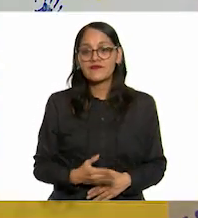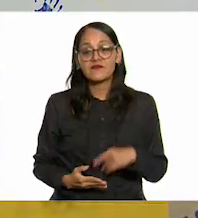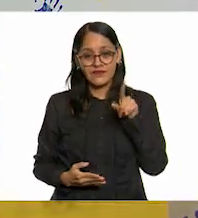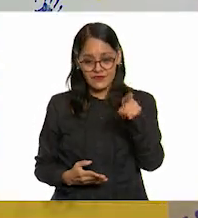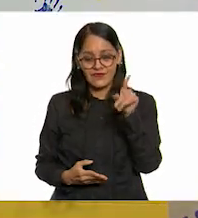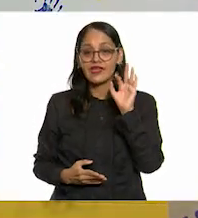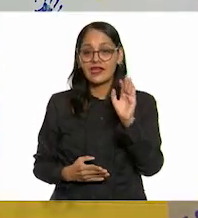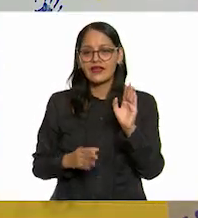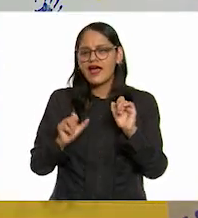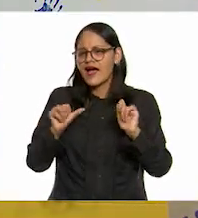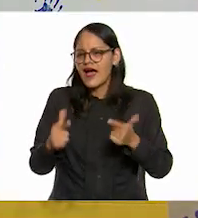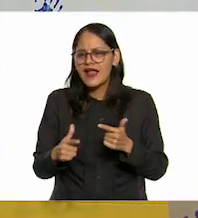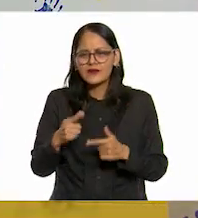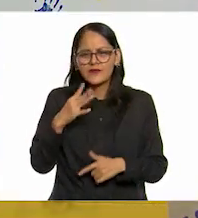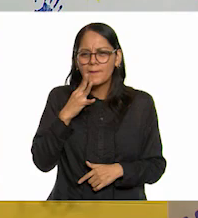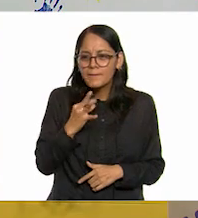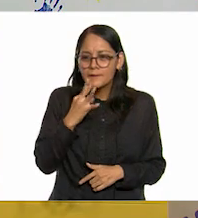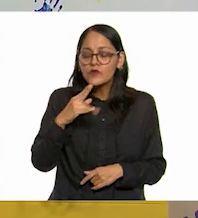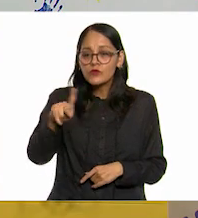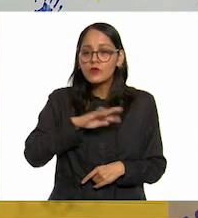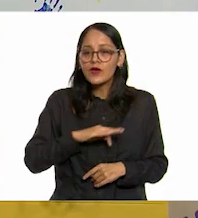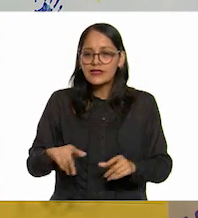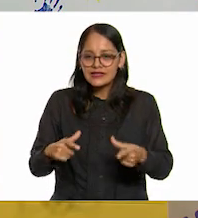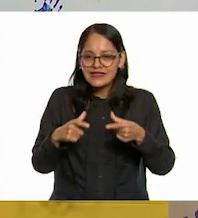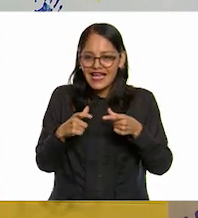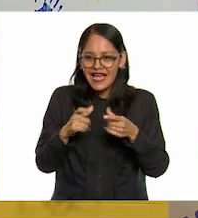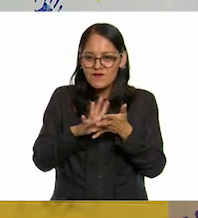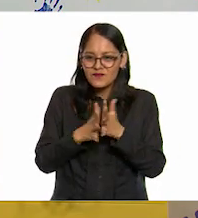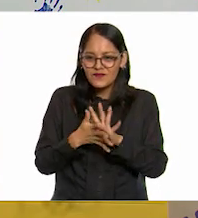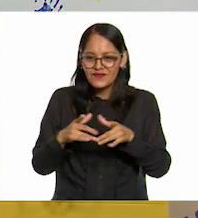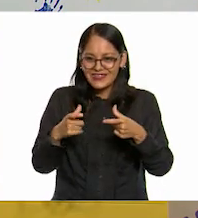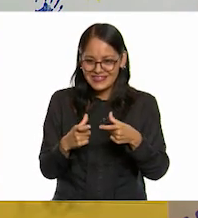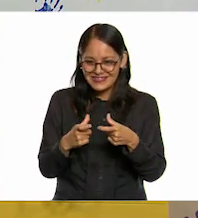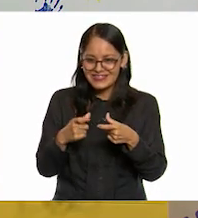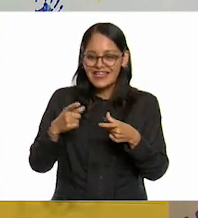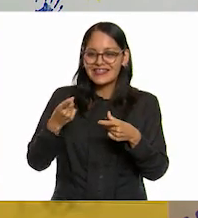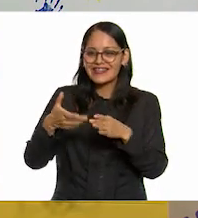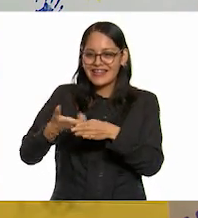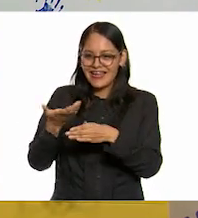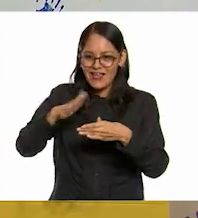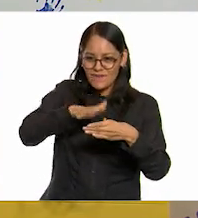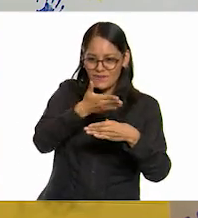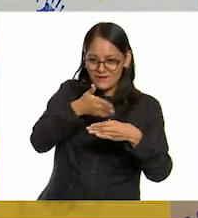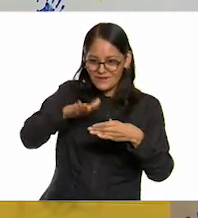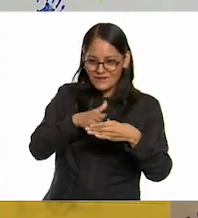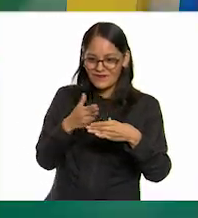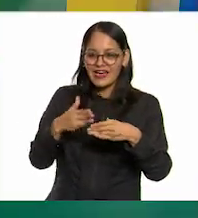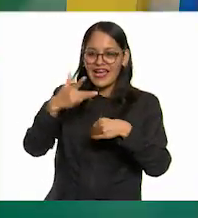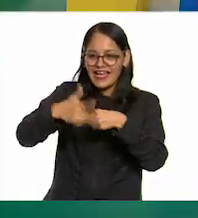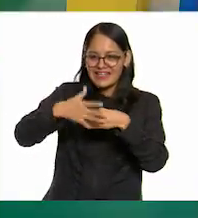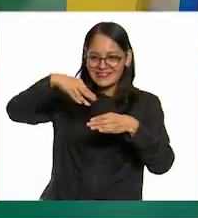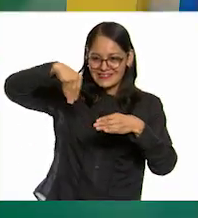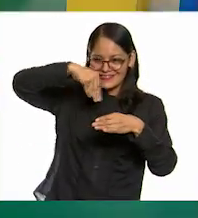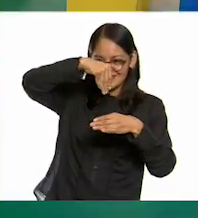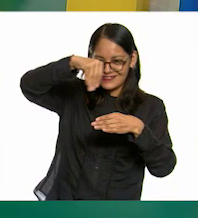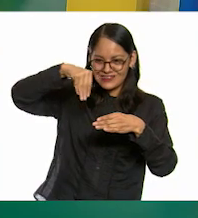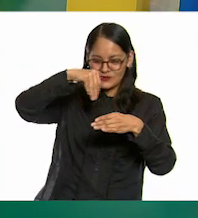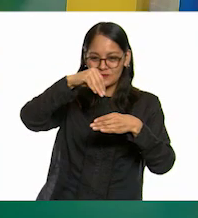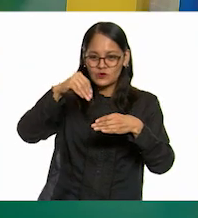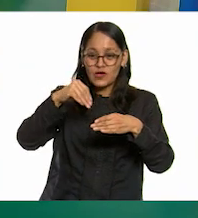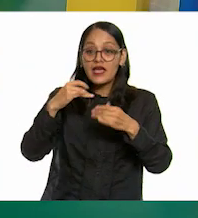y delicioso son las tostaditas. Cierto. Solo les pones crema, queso rallado y espolvoreando